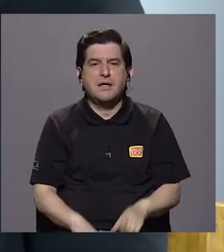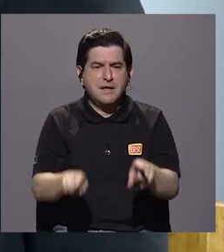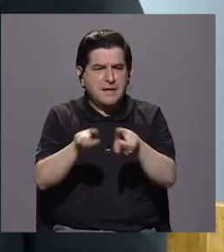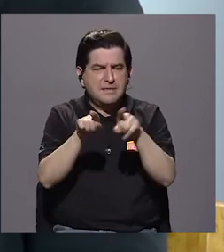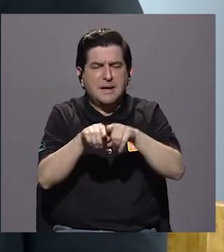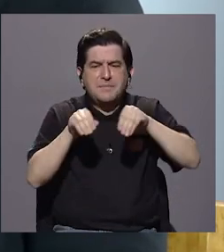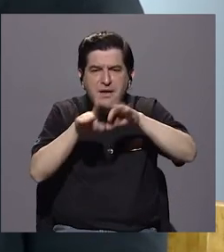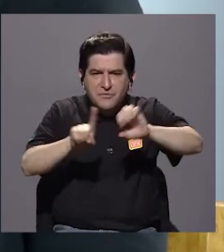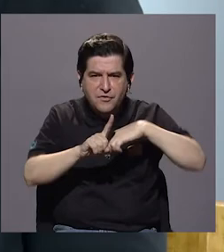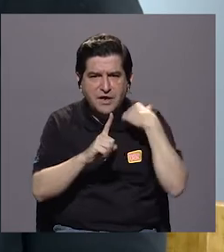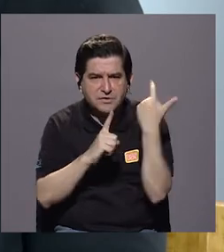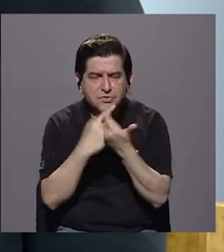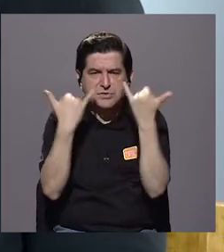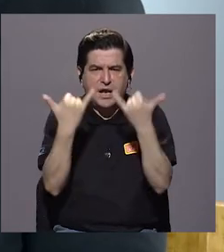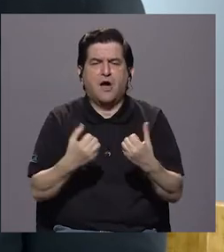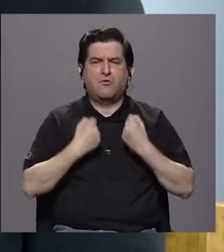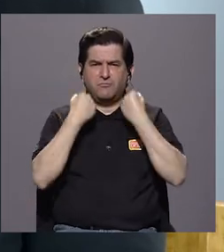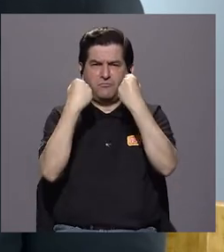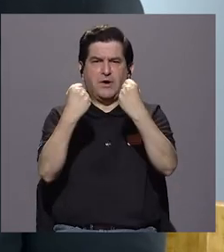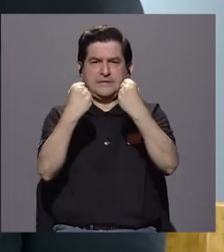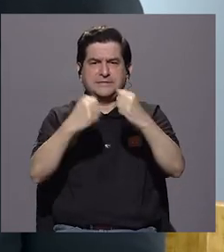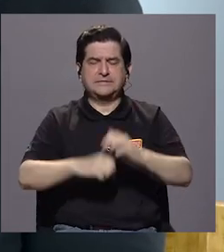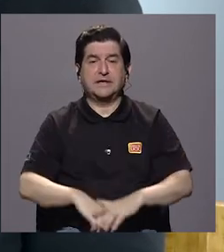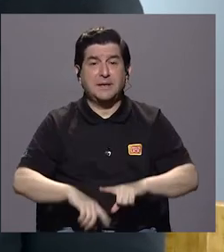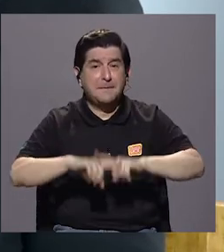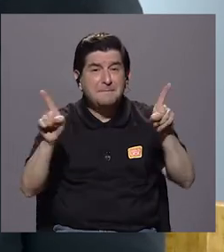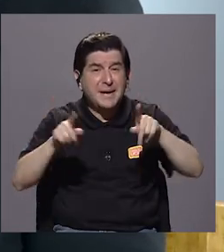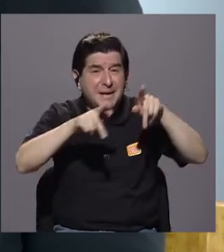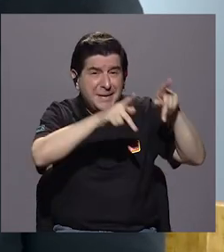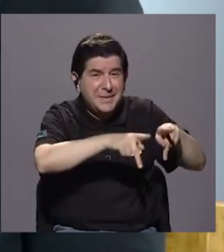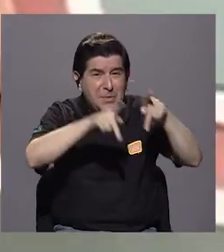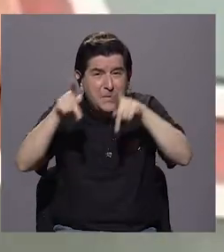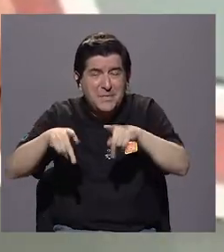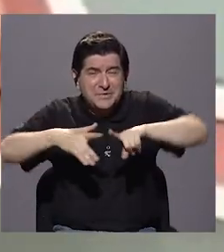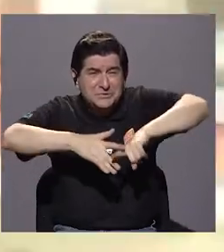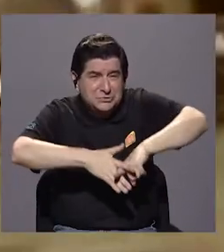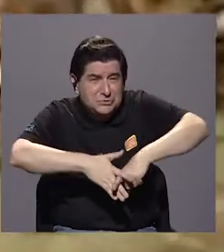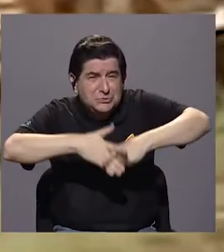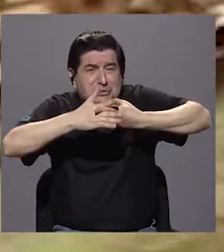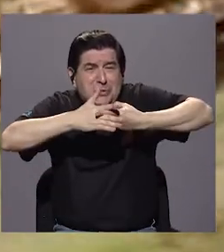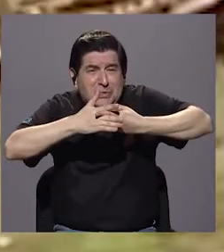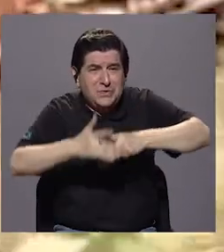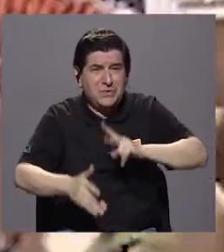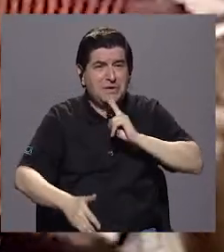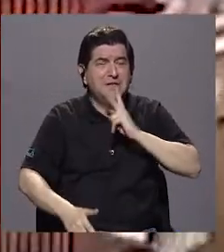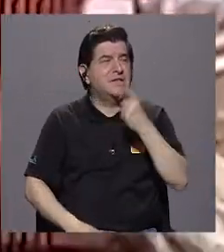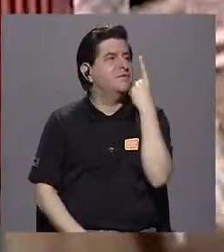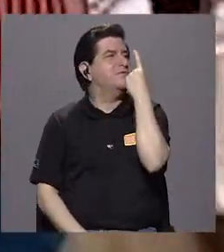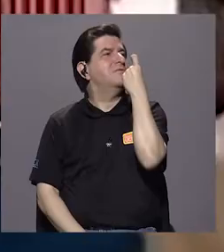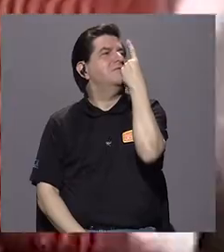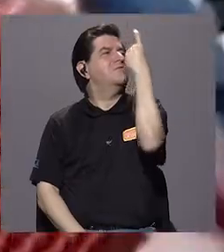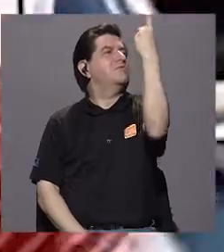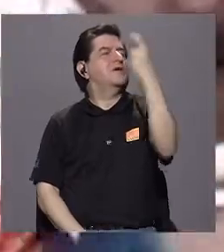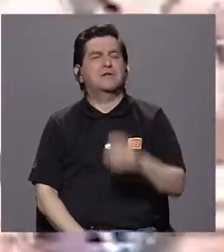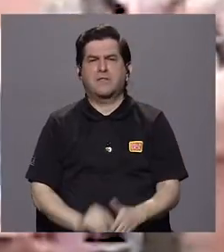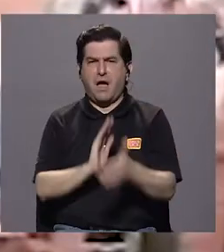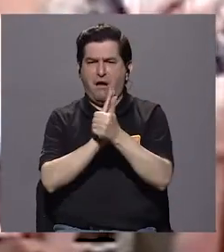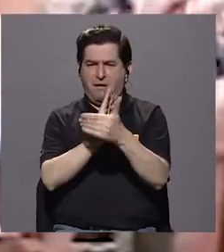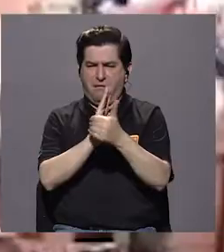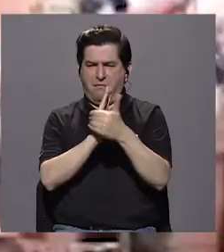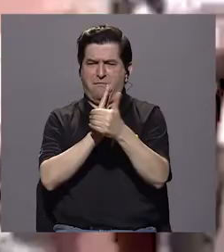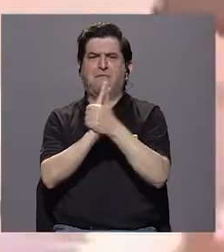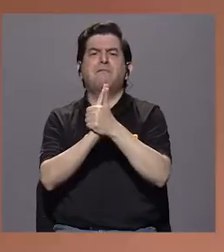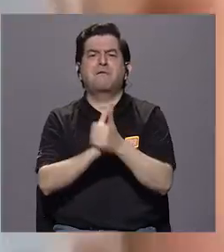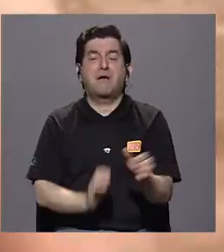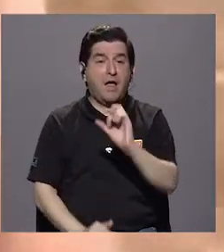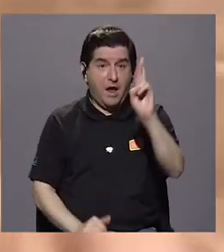con las redes sociales que ahorita son tan fuertes. Sí. Pero las personas que están empezando y que de verdad tienen un sueño y que tienen mucho talento, porque en